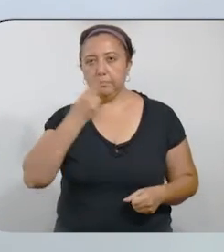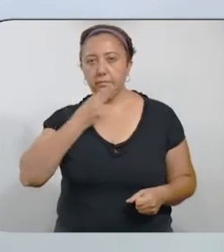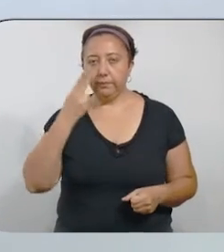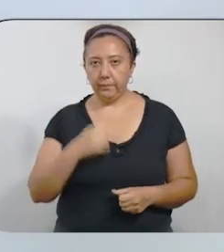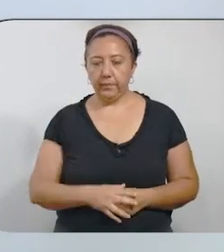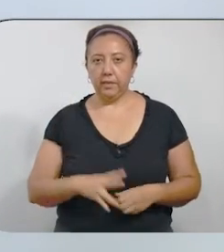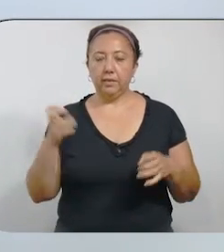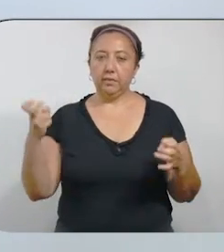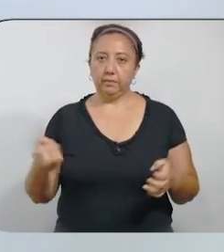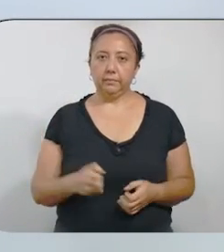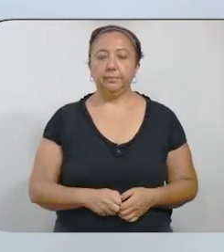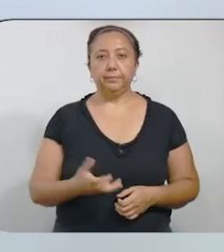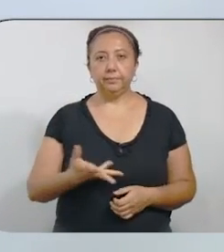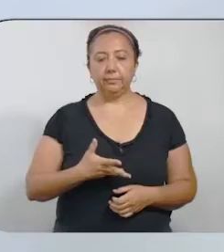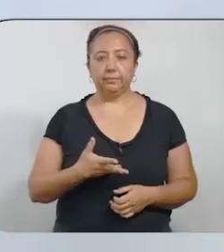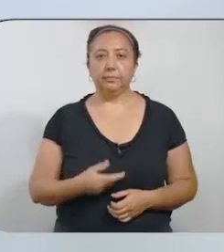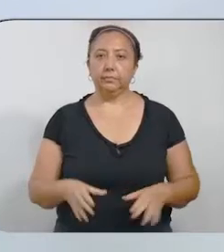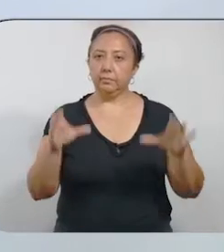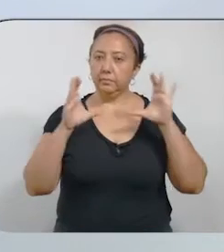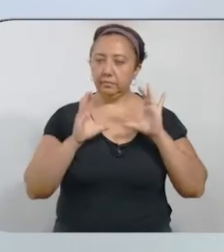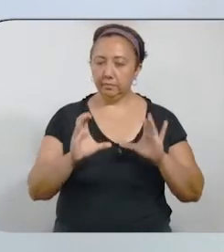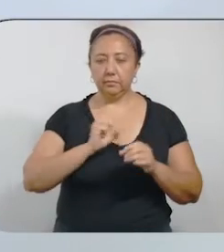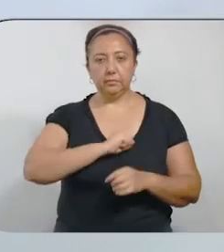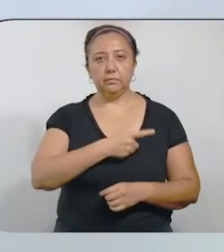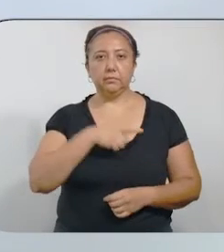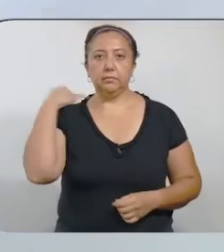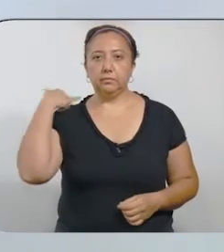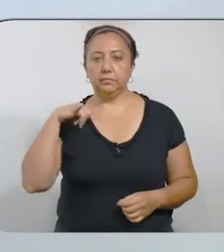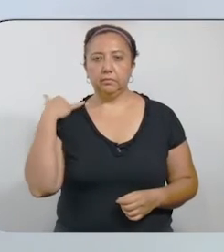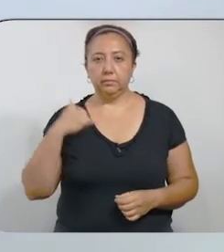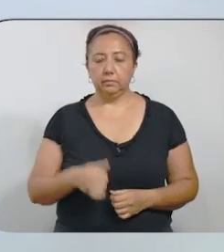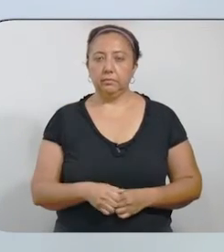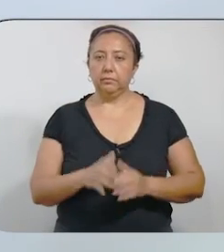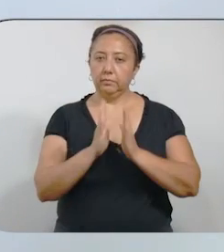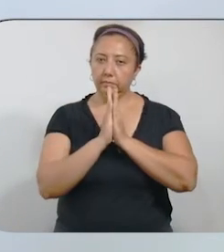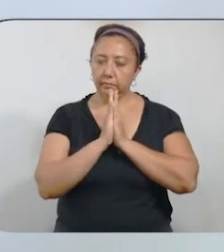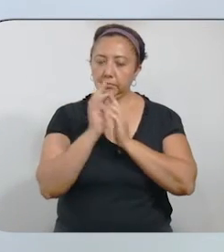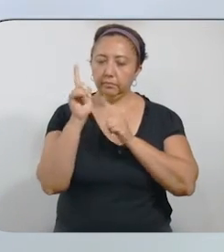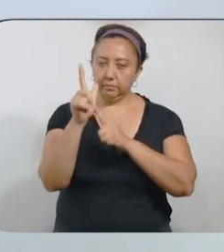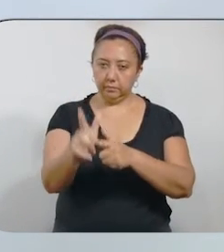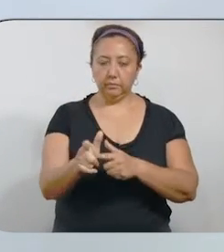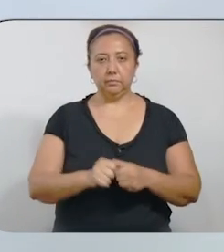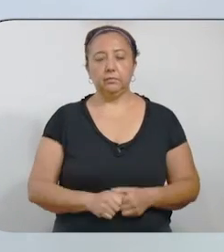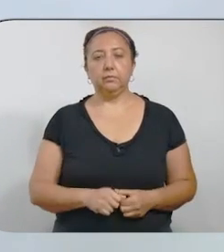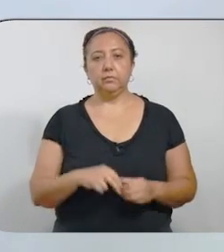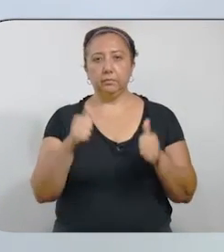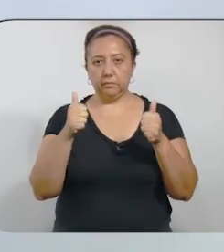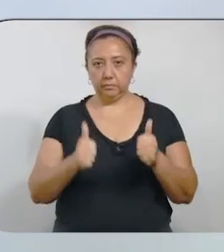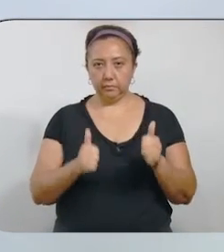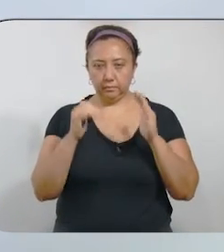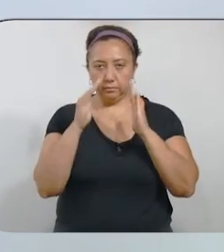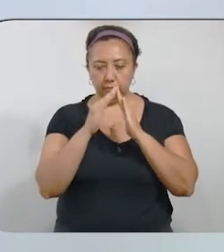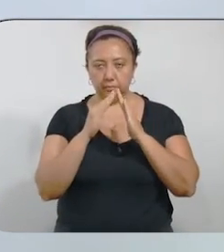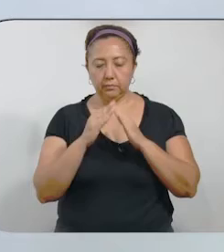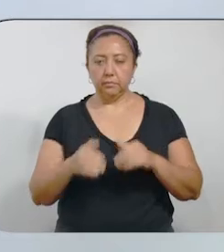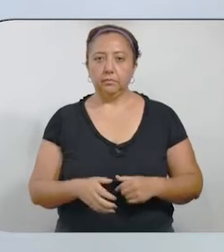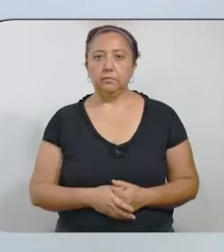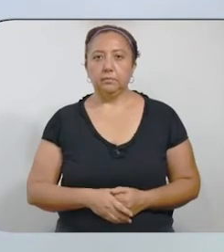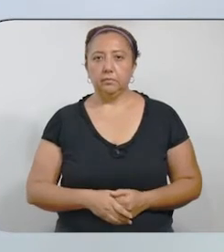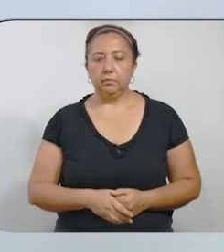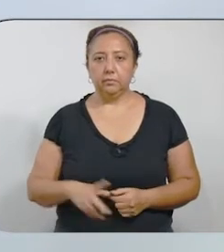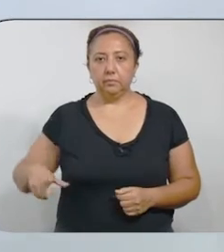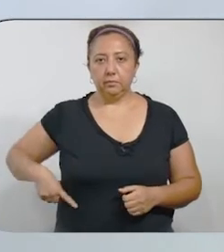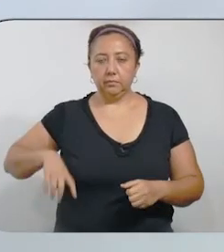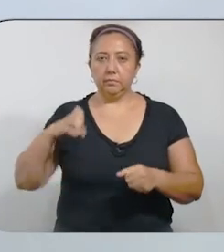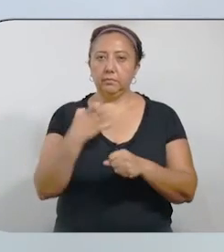requieran. Estas medidas tienen como objetivo proteger la salud de los yucatecos. Los invitamos a seguirlas de manera estricta y a quedarse en sus casas.